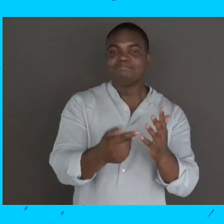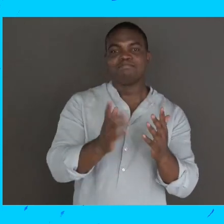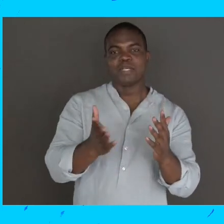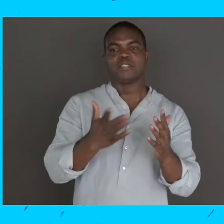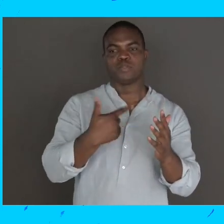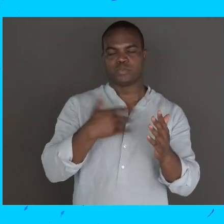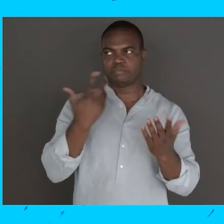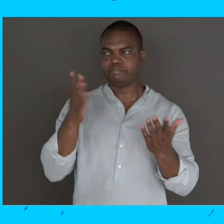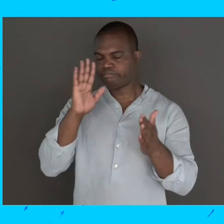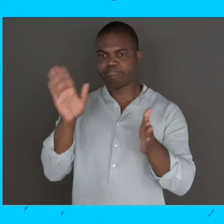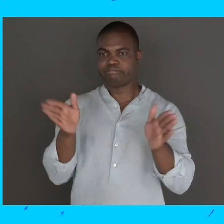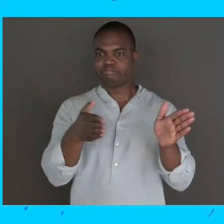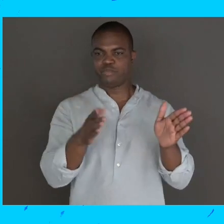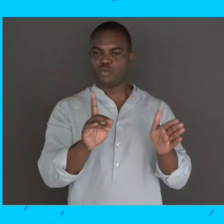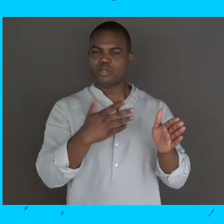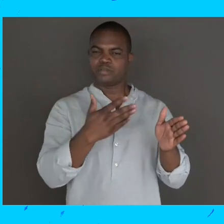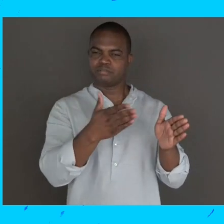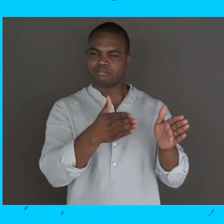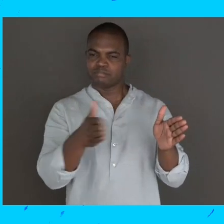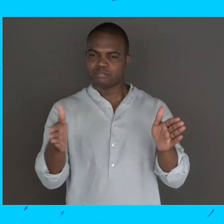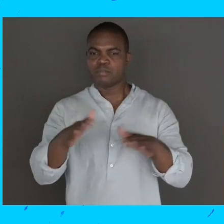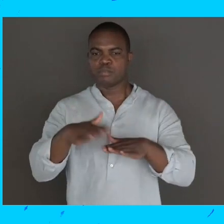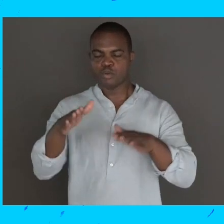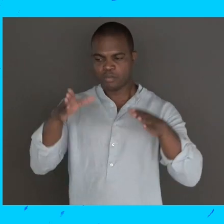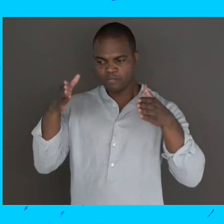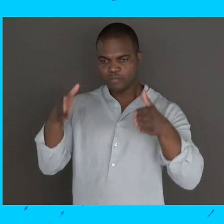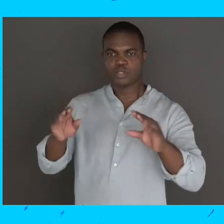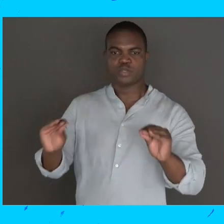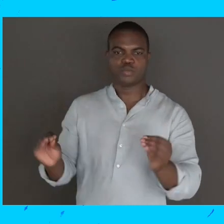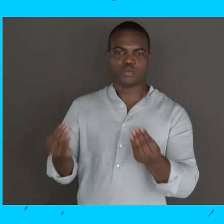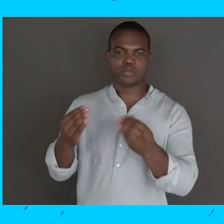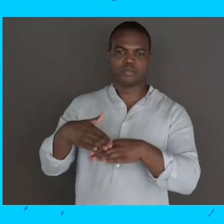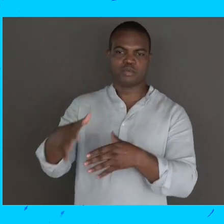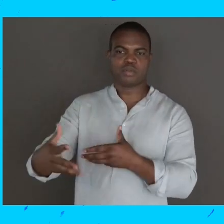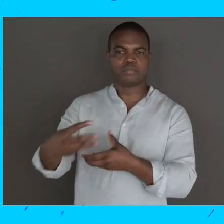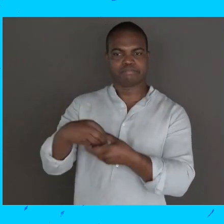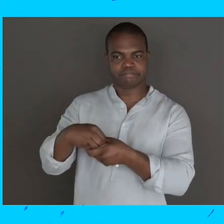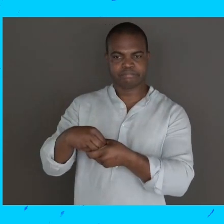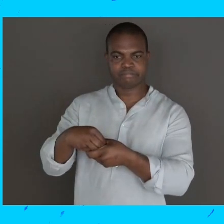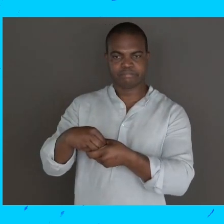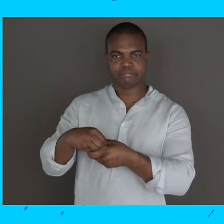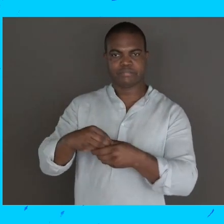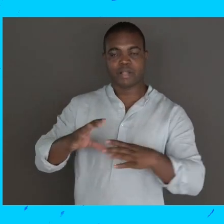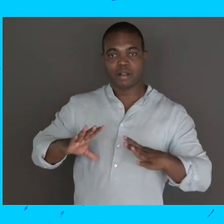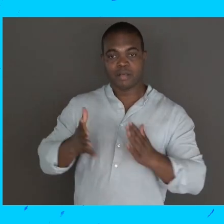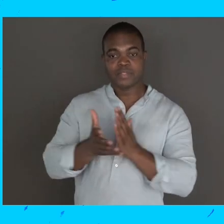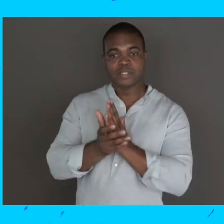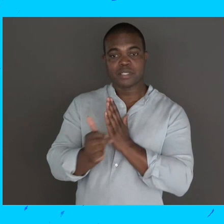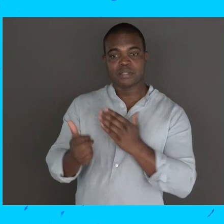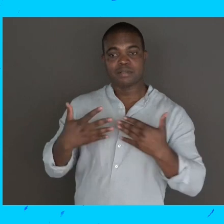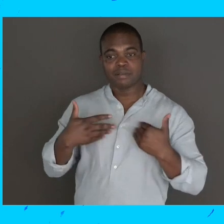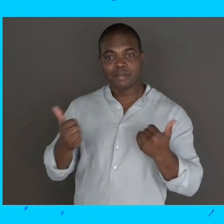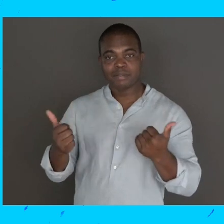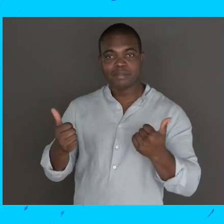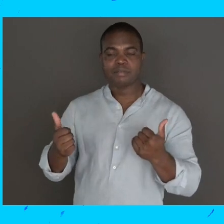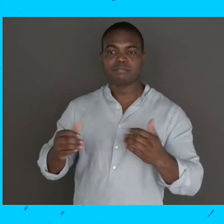de salud reproductiva y un ambiente de apoyo para que puedan prosperar y